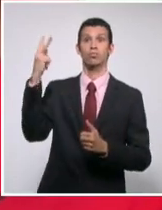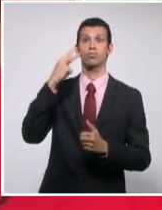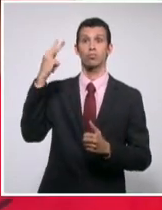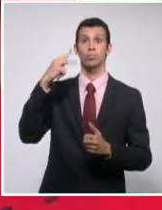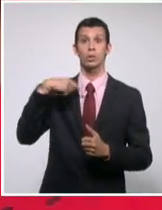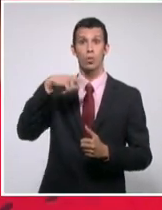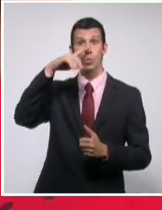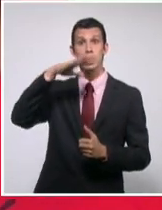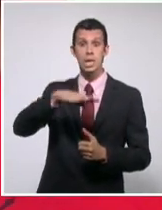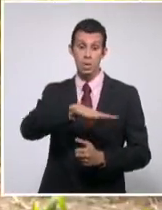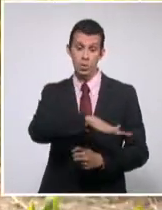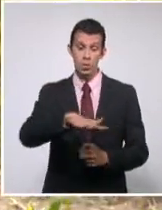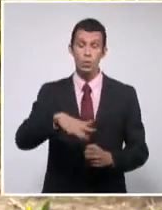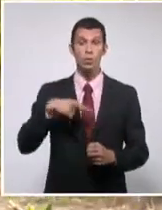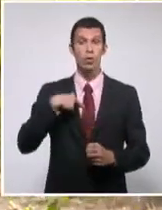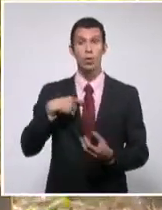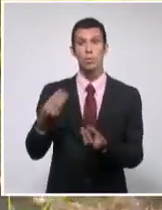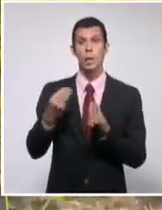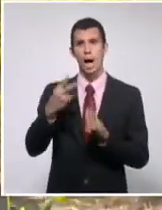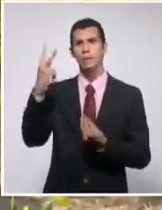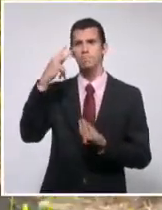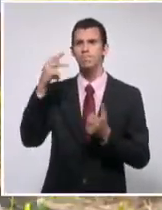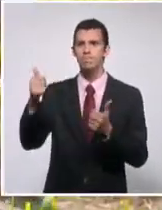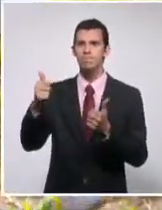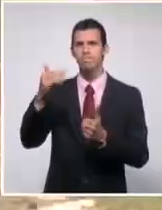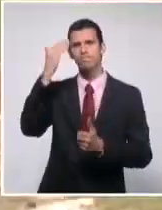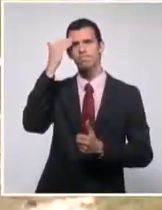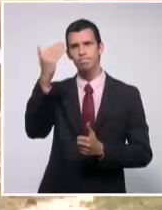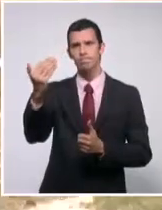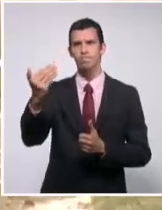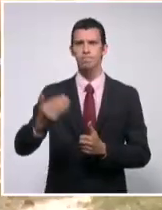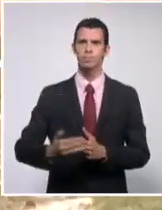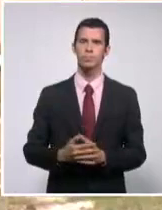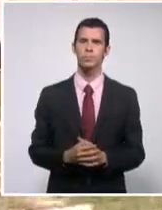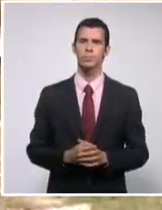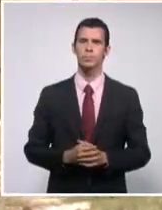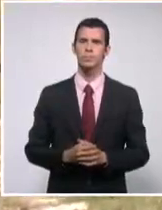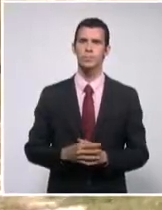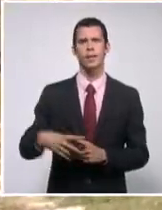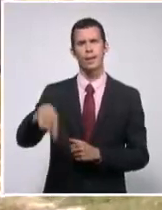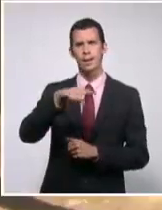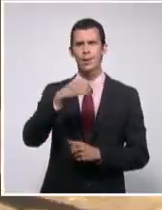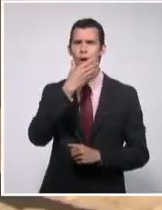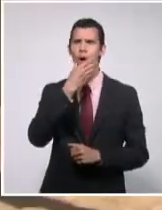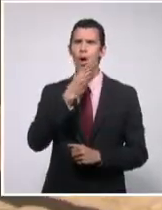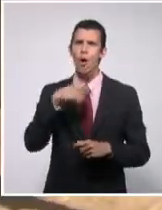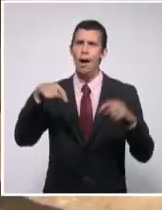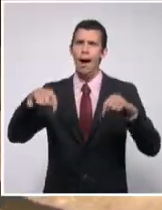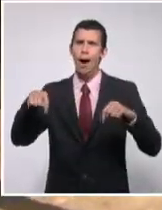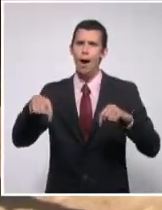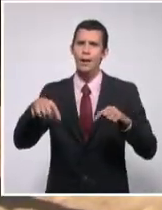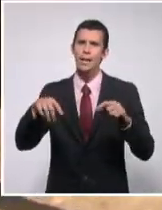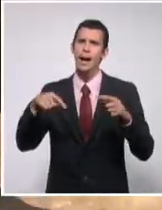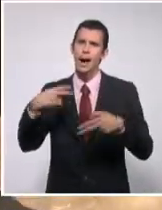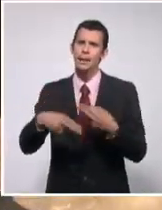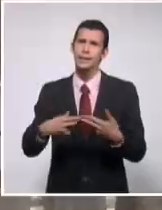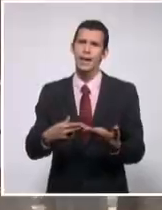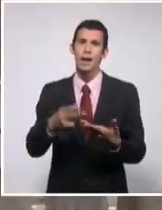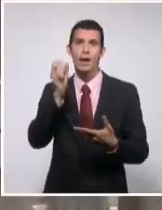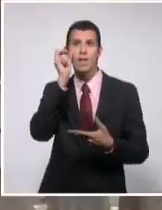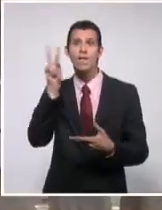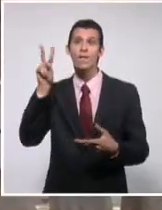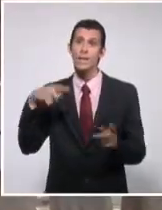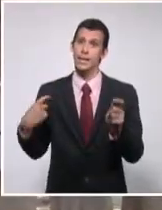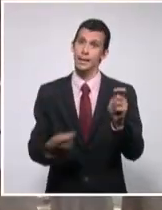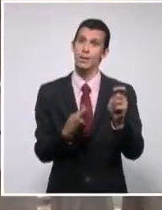para mí eso es normal son jóvenes de estos tiempos que libran en las comunidades la batalla por la vida desde